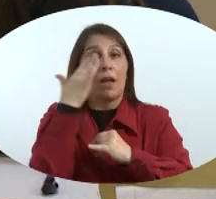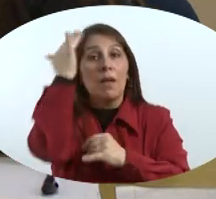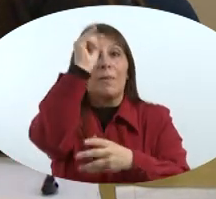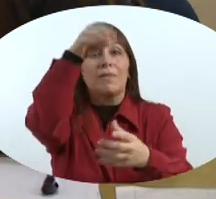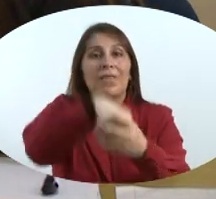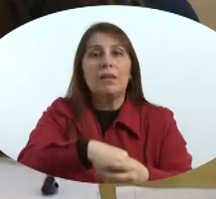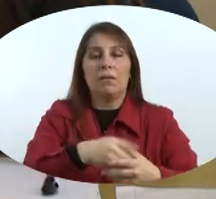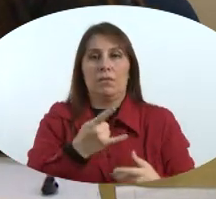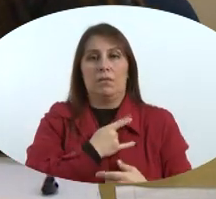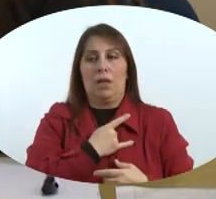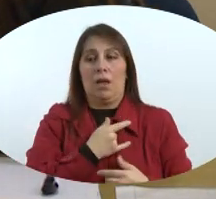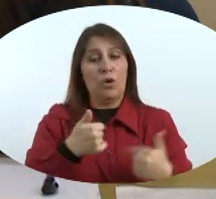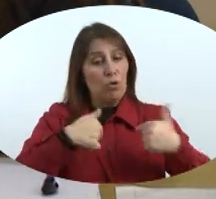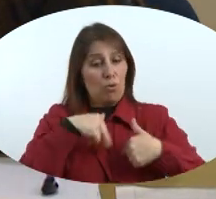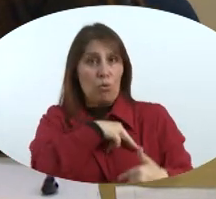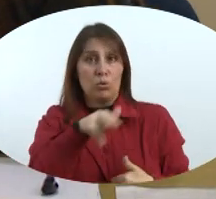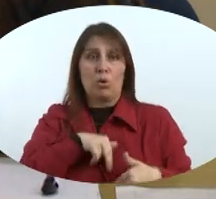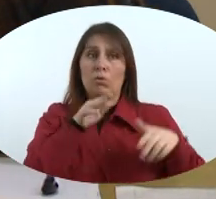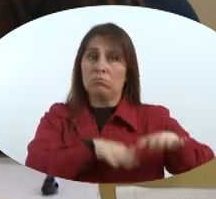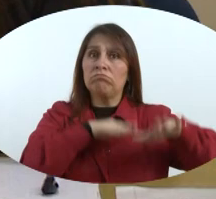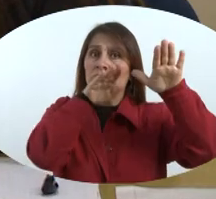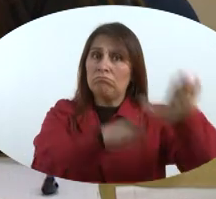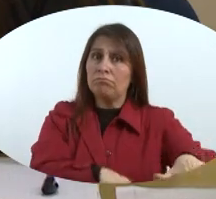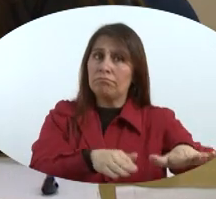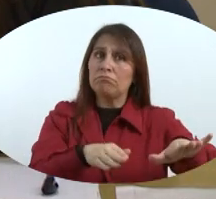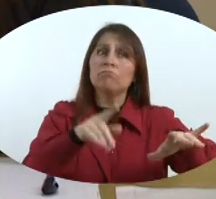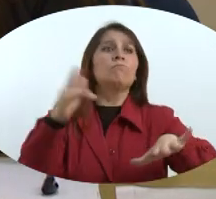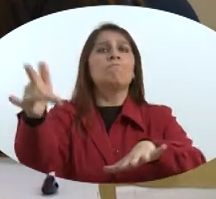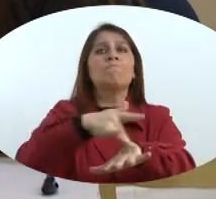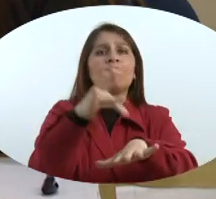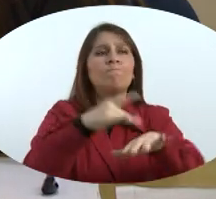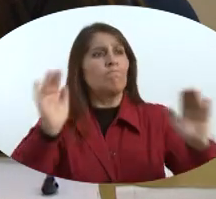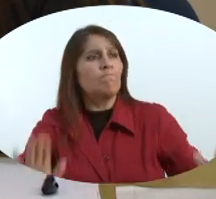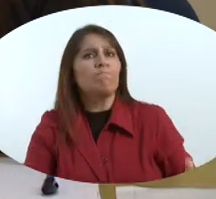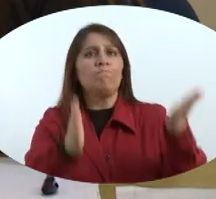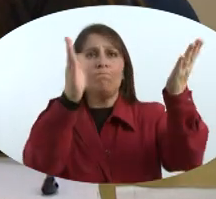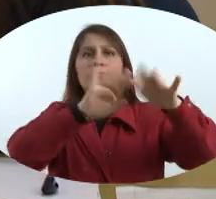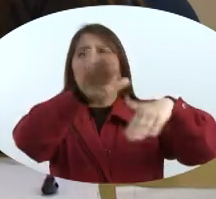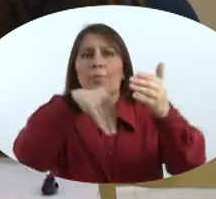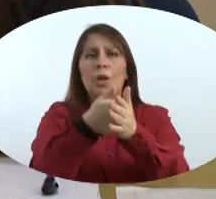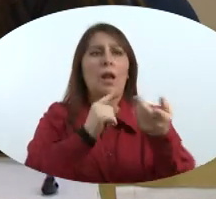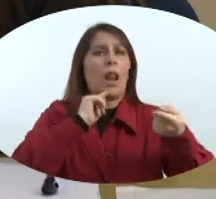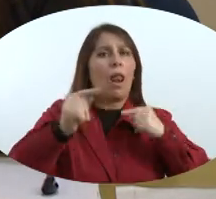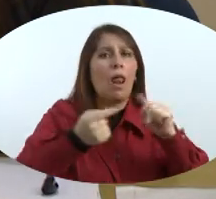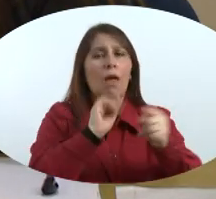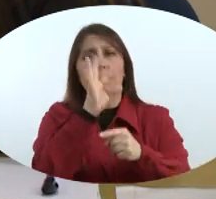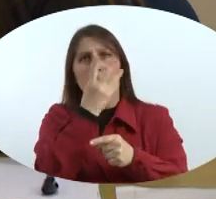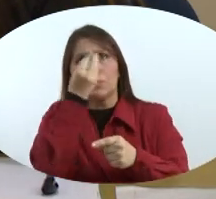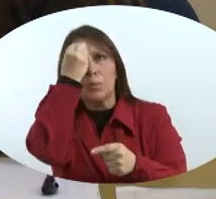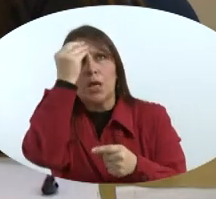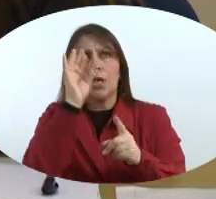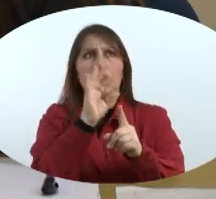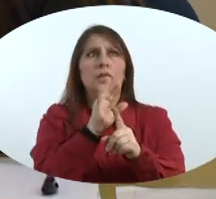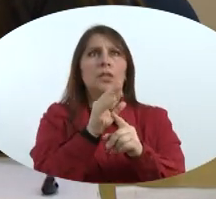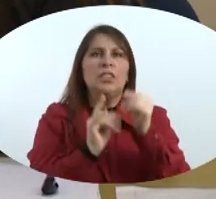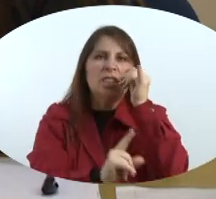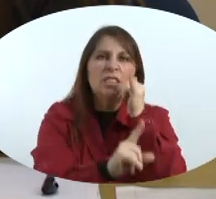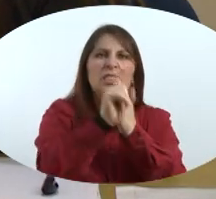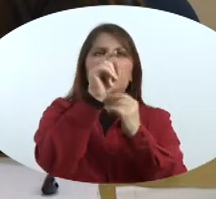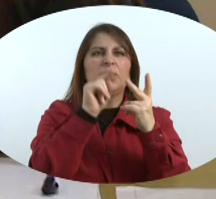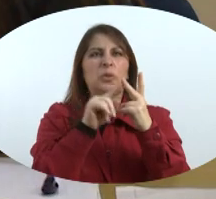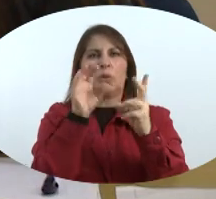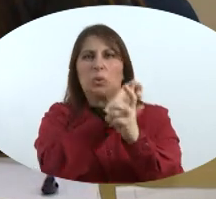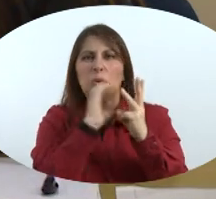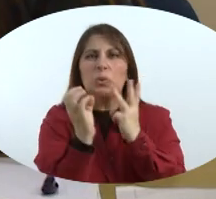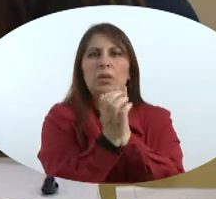esta representación va a estar al servicio también de que podamos incentivar todas las y disciplinares y todos los avances científicos culturales